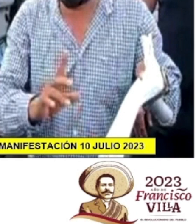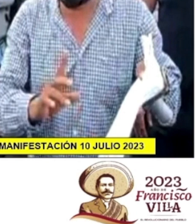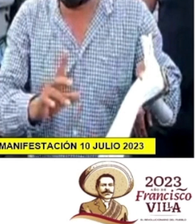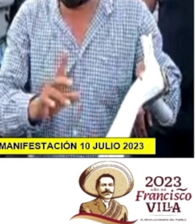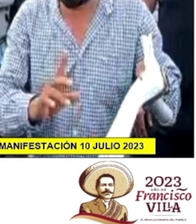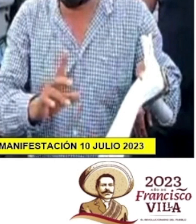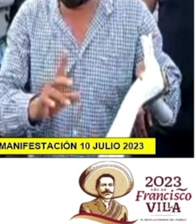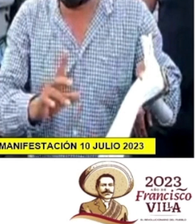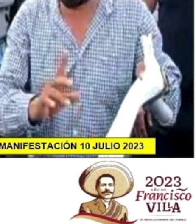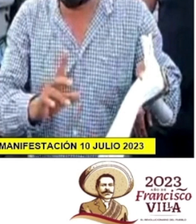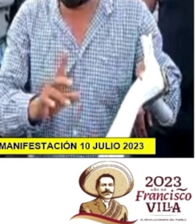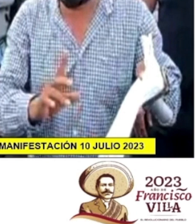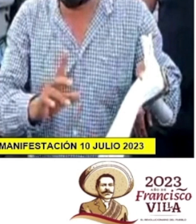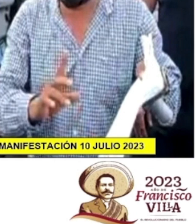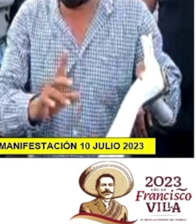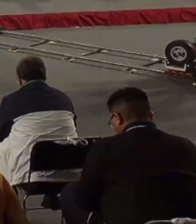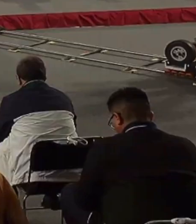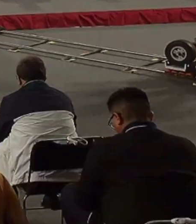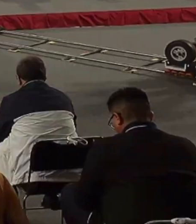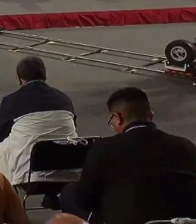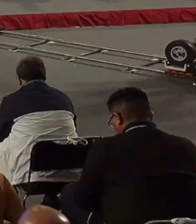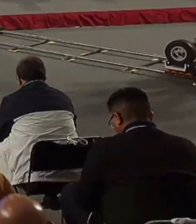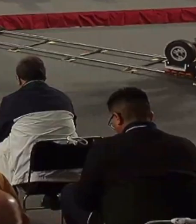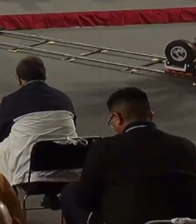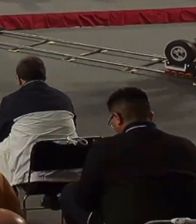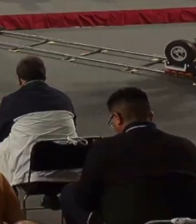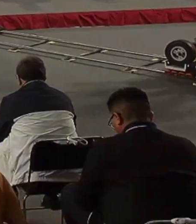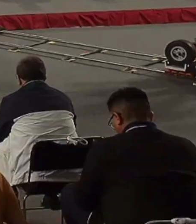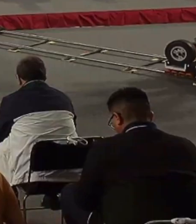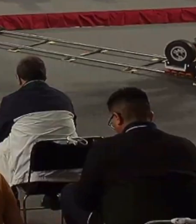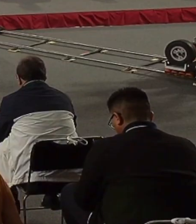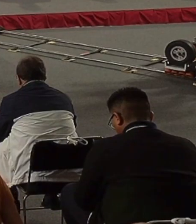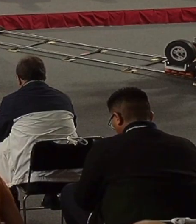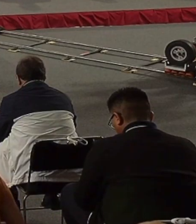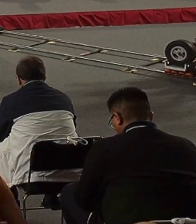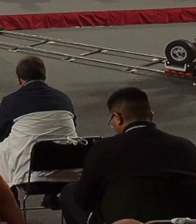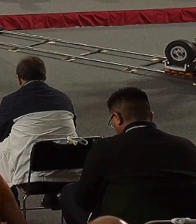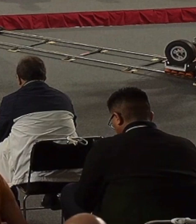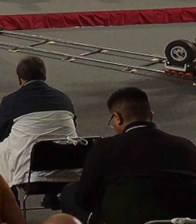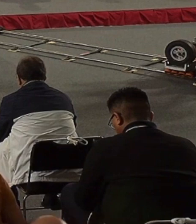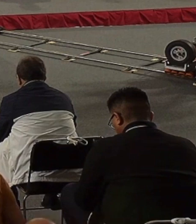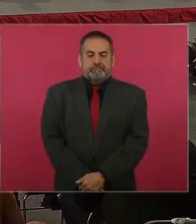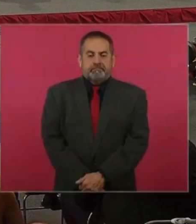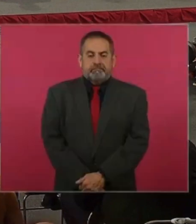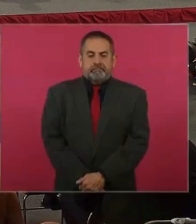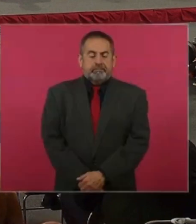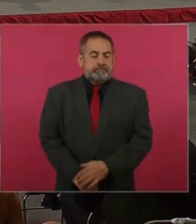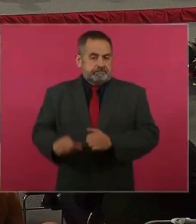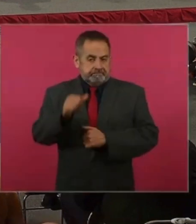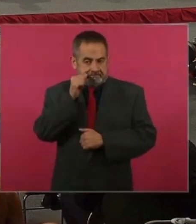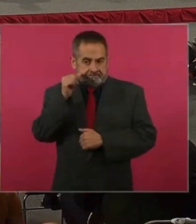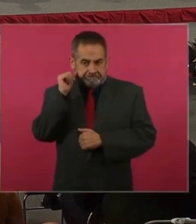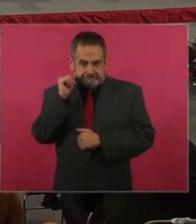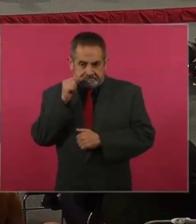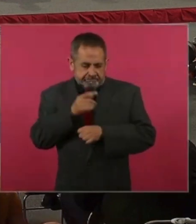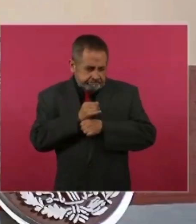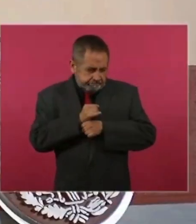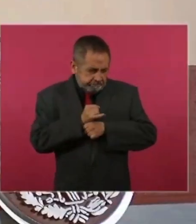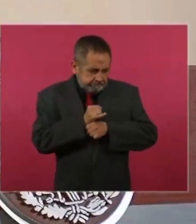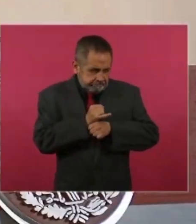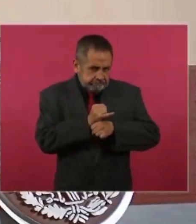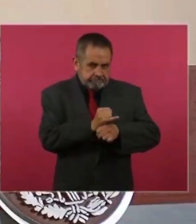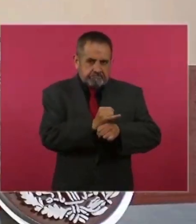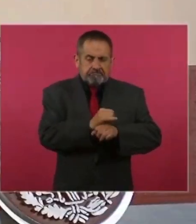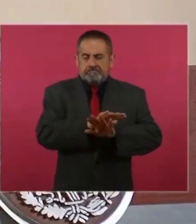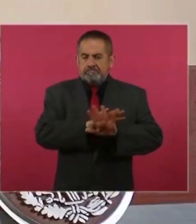Entonces, se inició una investigación, gracias, sobre los hechos el día de ayer y se dio